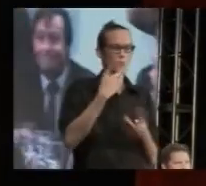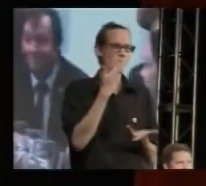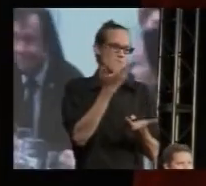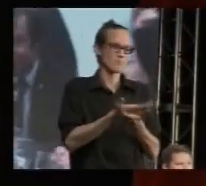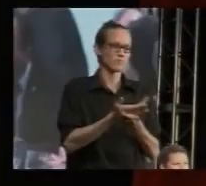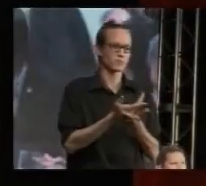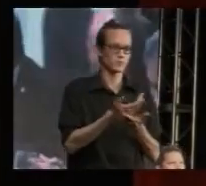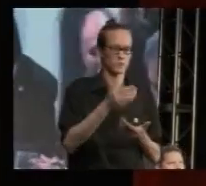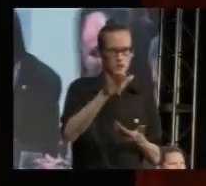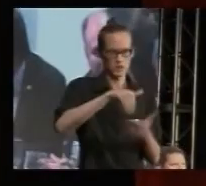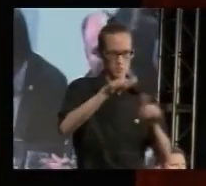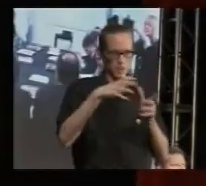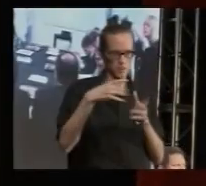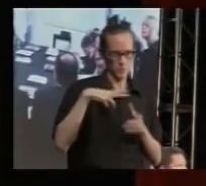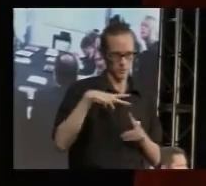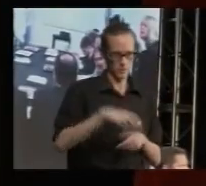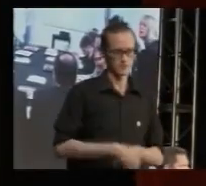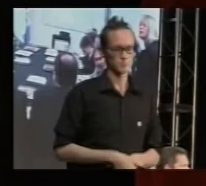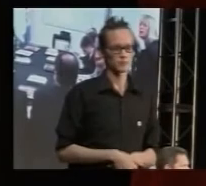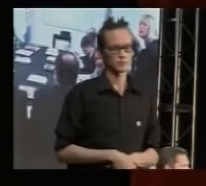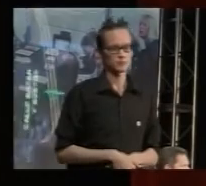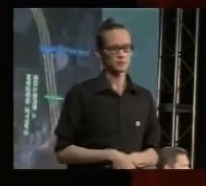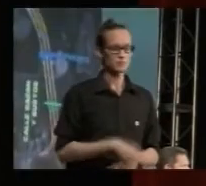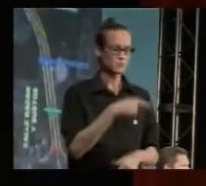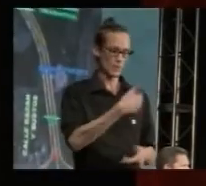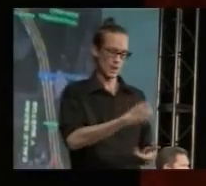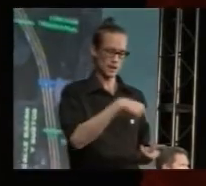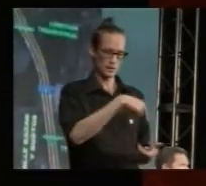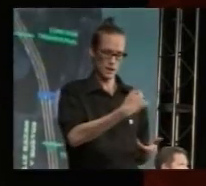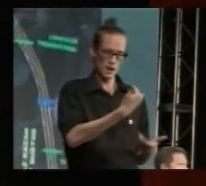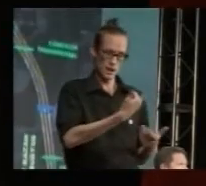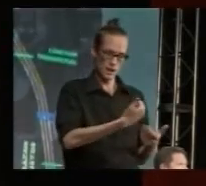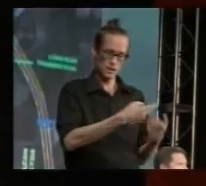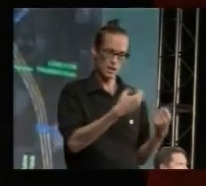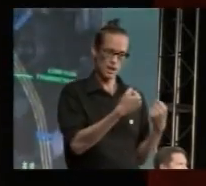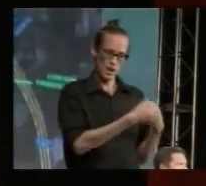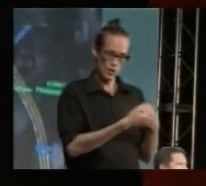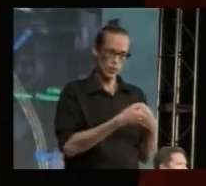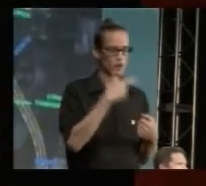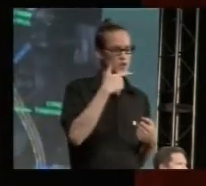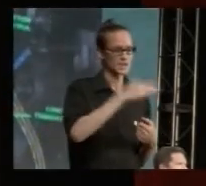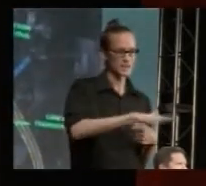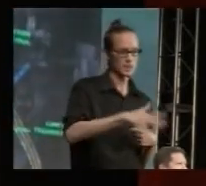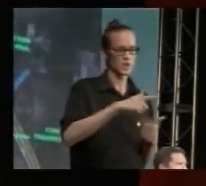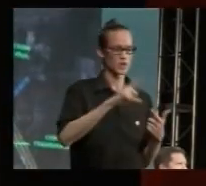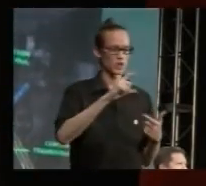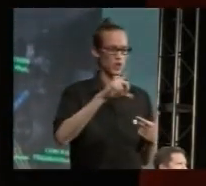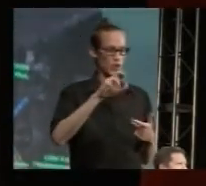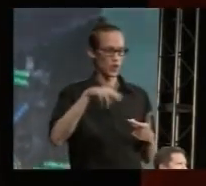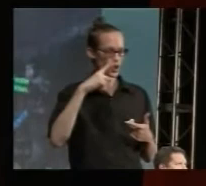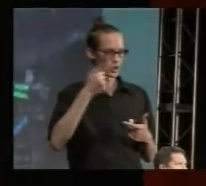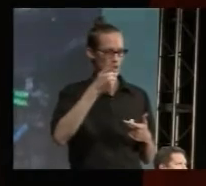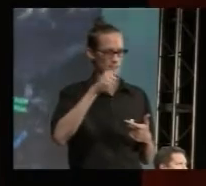Acá también quiero señalar que tenemos firmados convenios con las ciudades de San Benito, Colonia Avellaneda y Olo Verde, que también